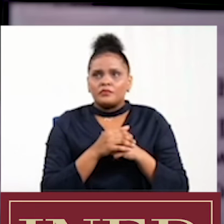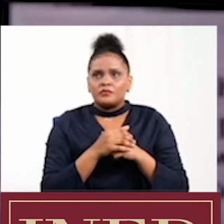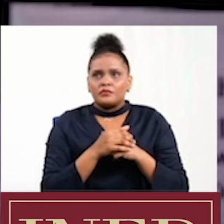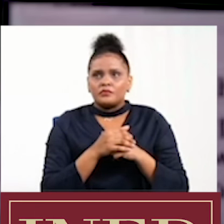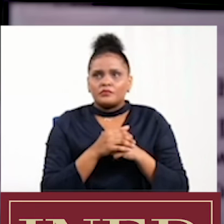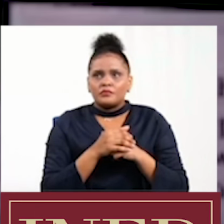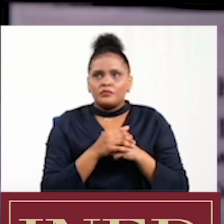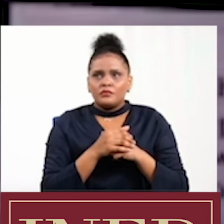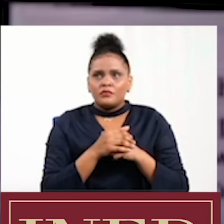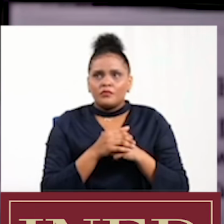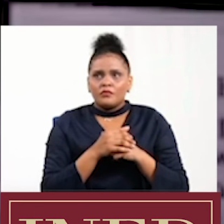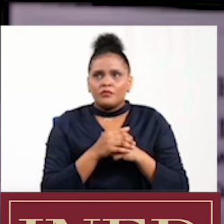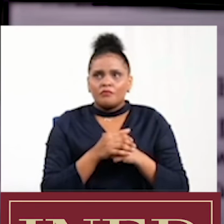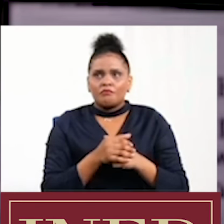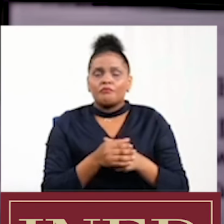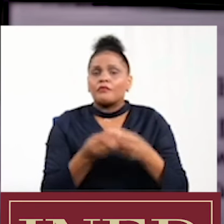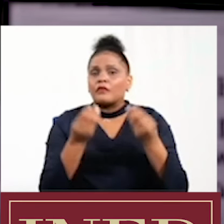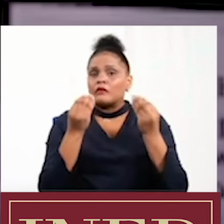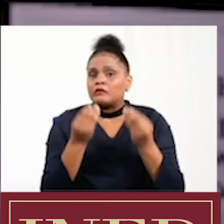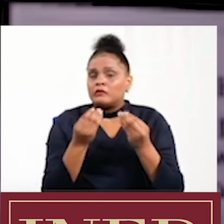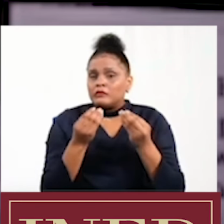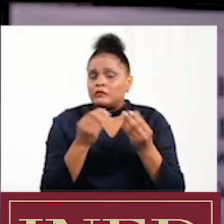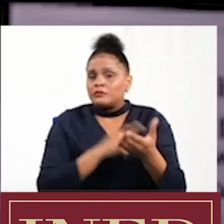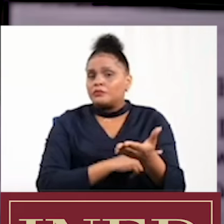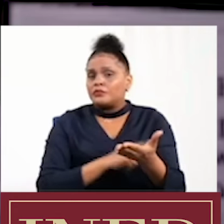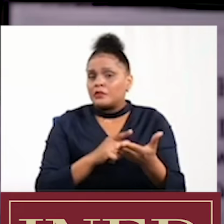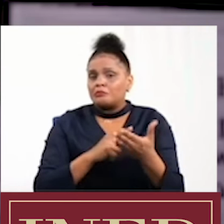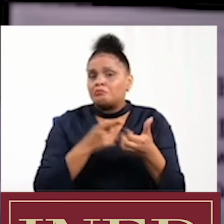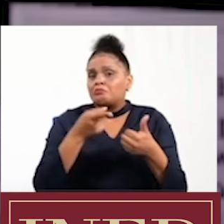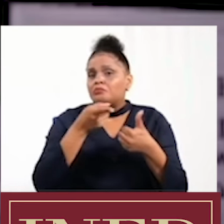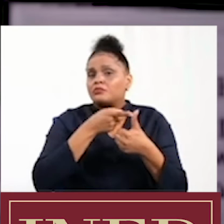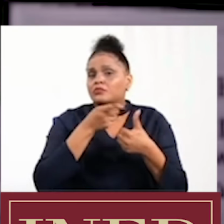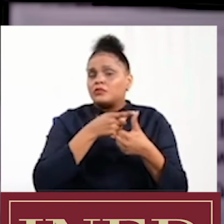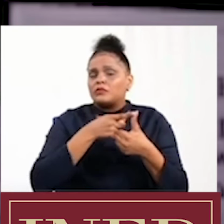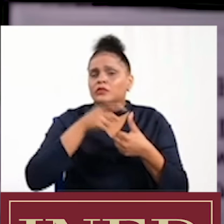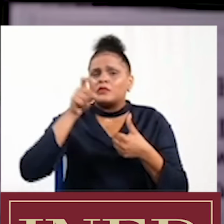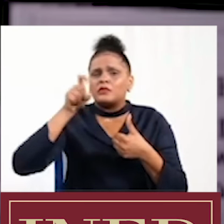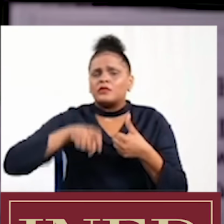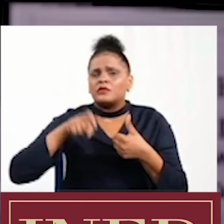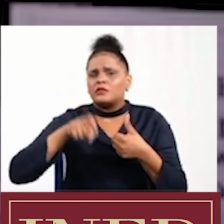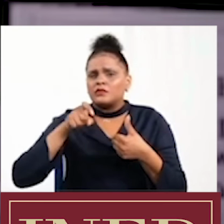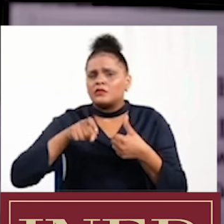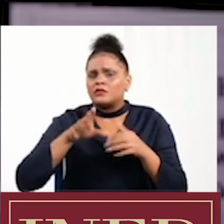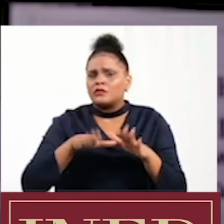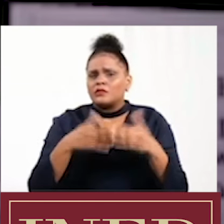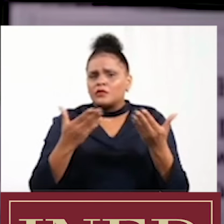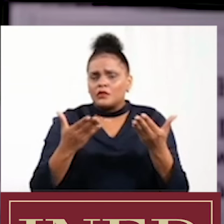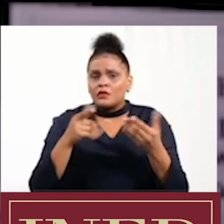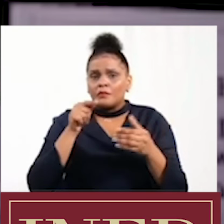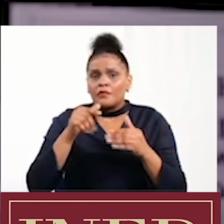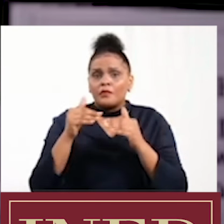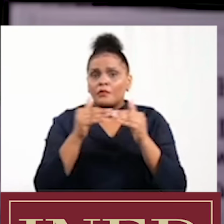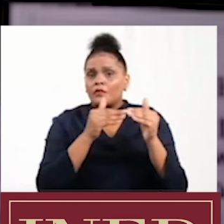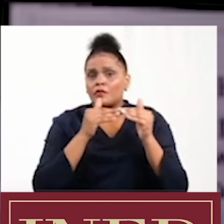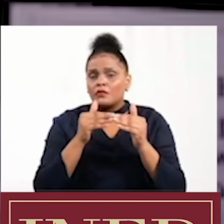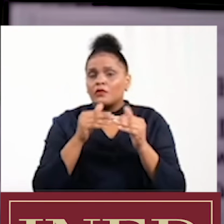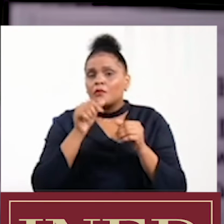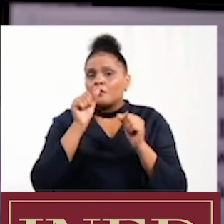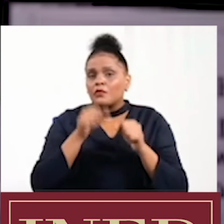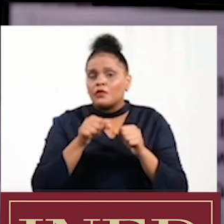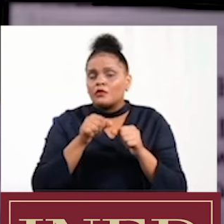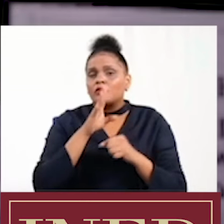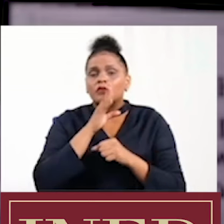algunas cuestiones en las cuales deberíamos reflexionar no en primer lugar la necesidad de que el tema de la democracia paritaria no salga de la